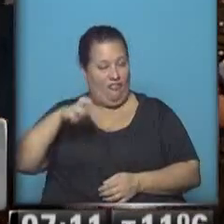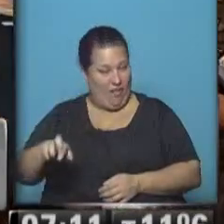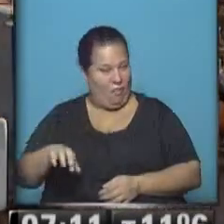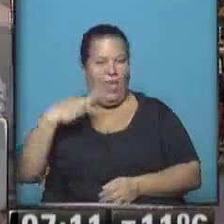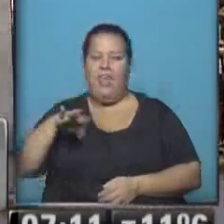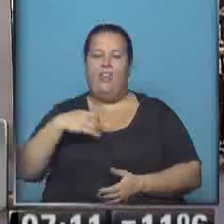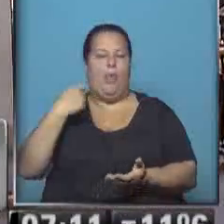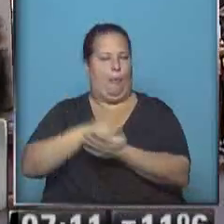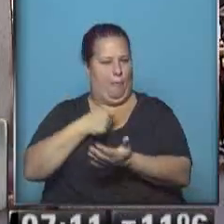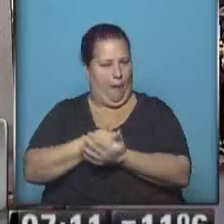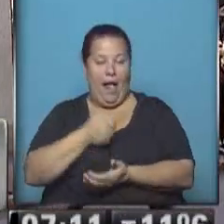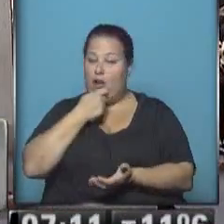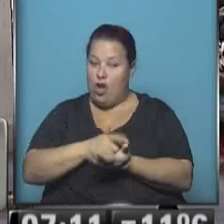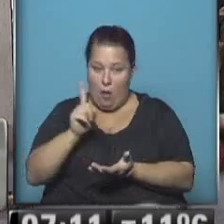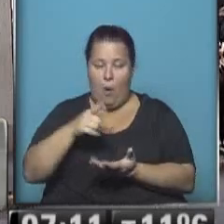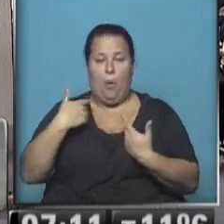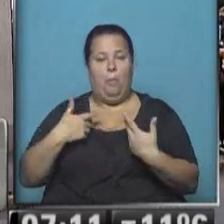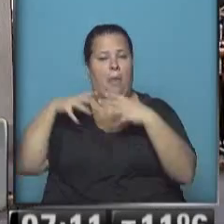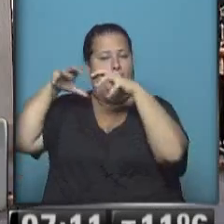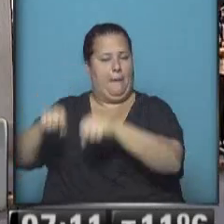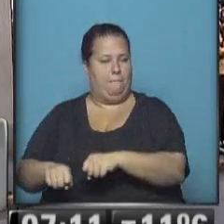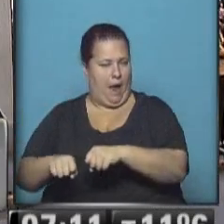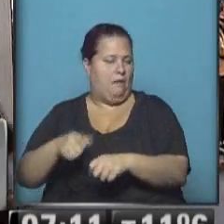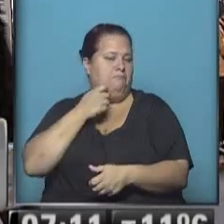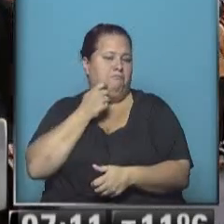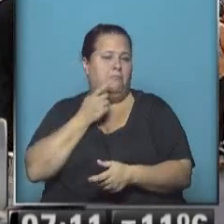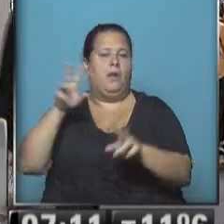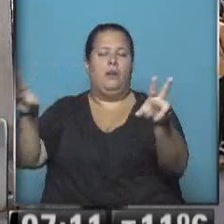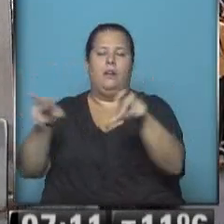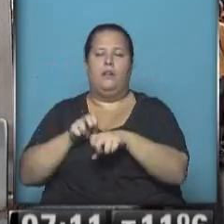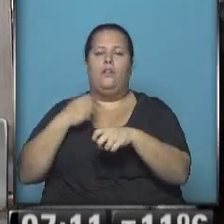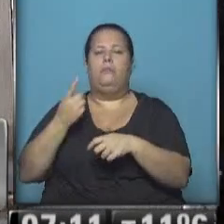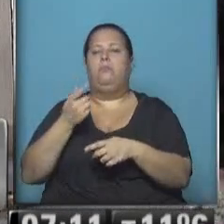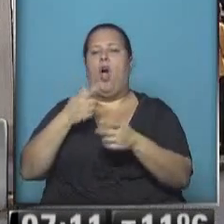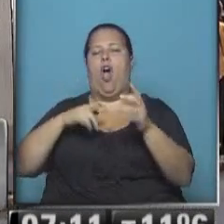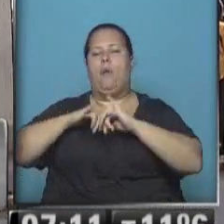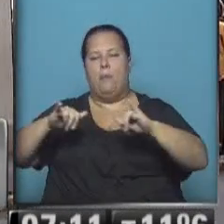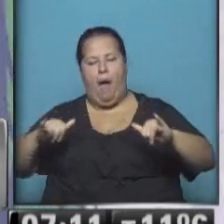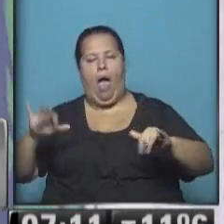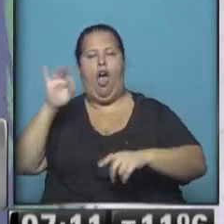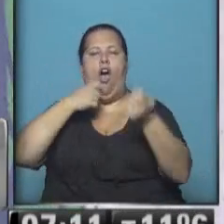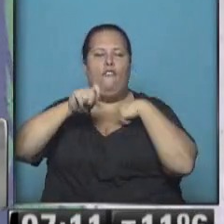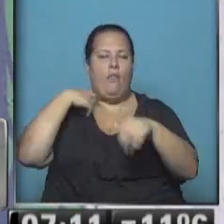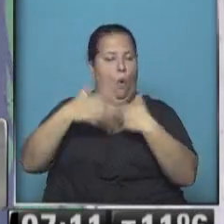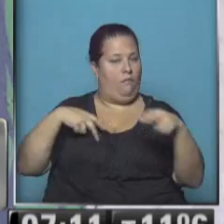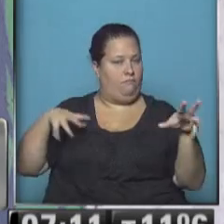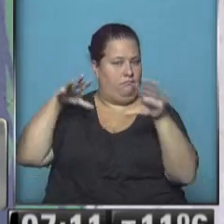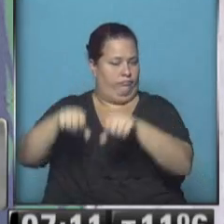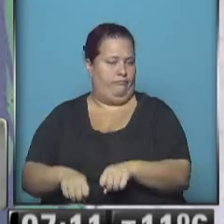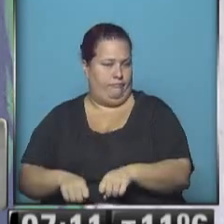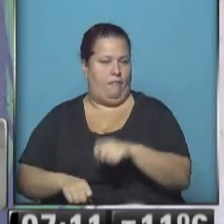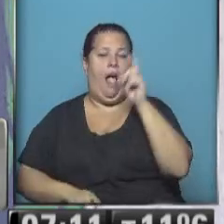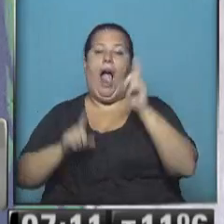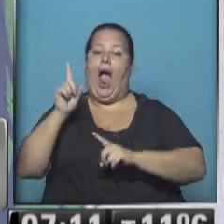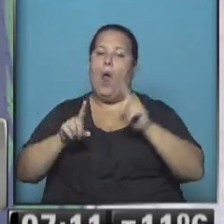tienen que actualizar y si no lo hacen le podríamos embargar por ejemplo los ingresos que lleguen por los sponsor o por la venta de jugador a ver algunos